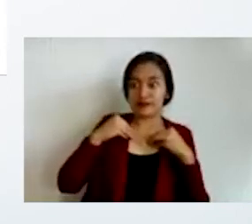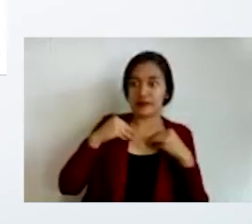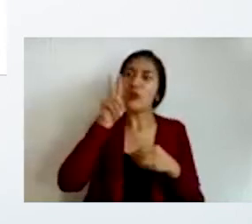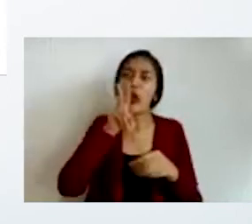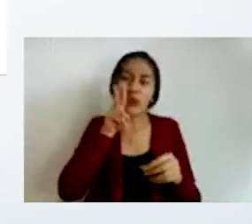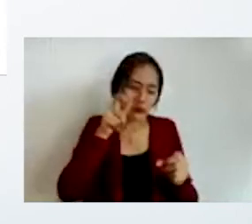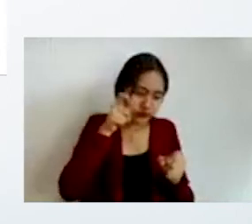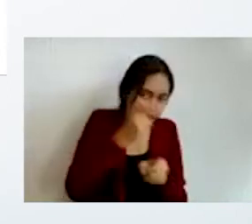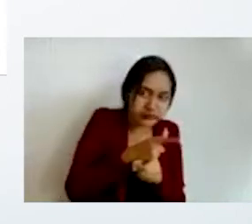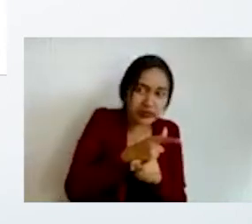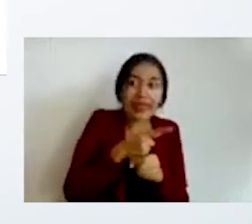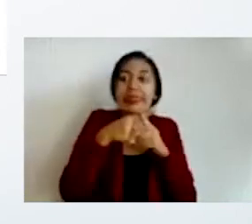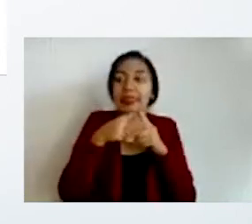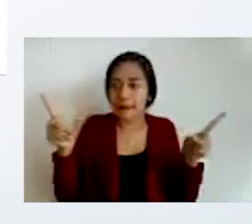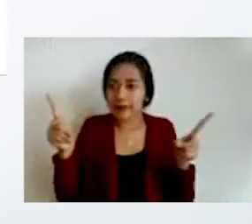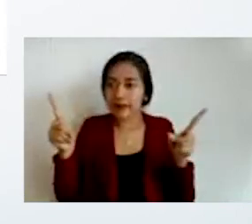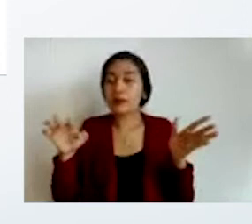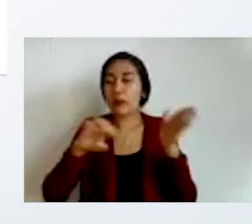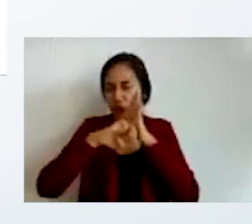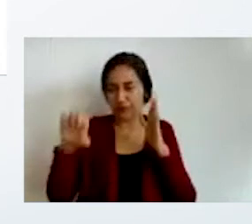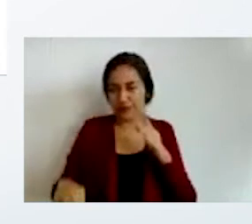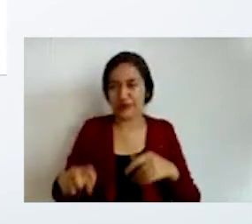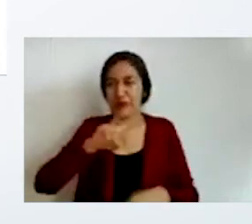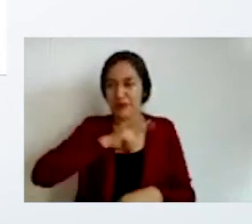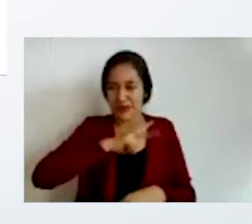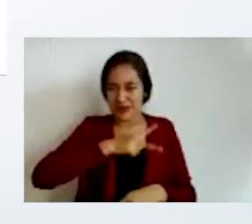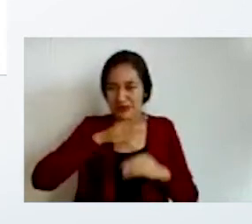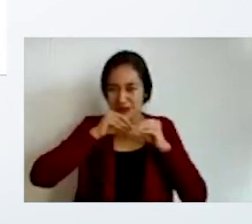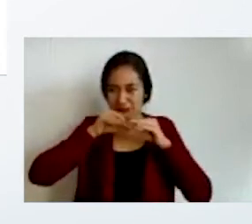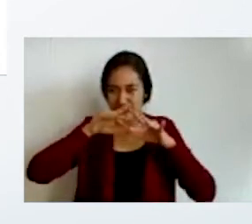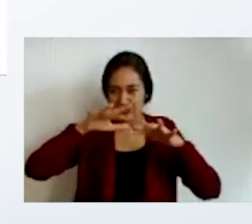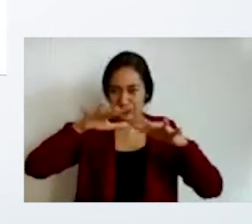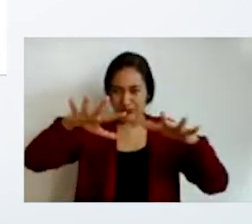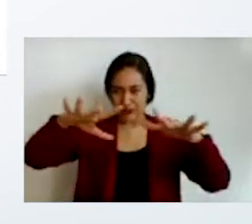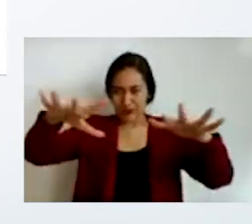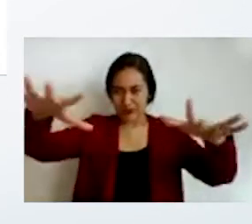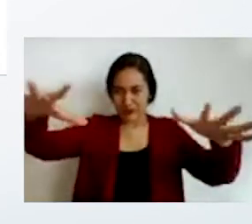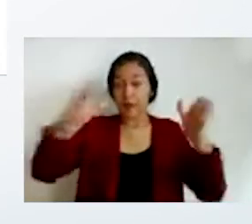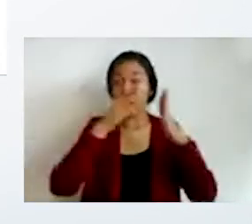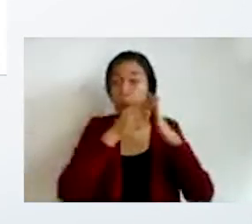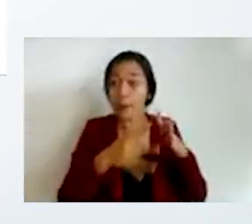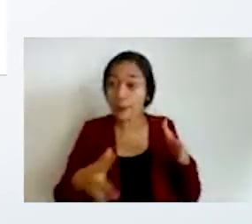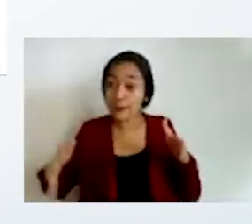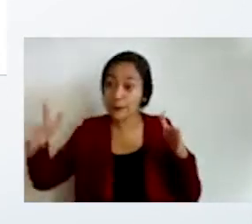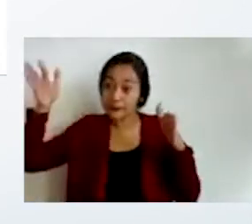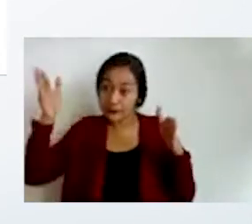del virus, lo que llamamos aquí periodo ventana, que es donde termina la